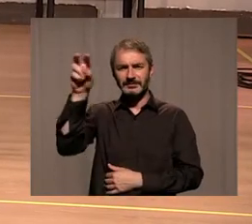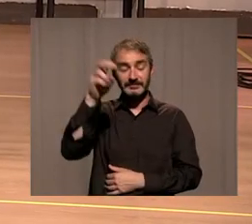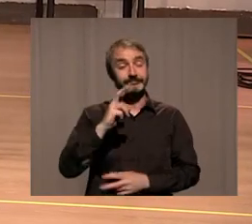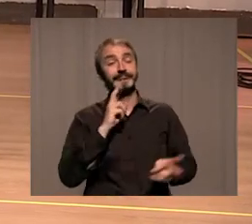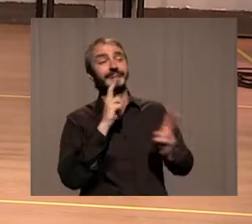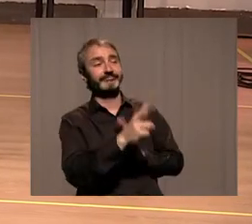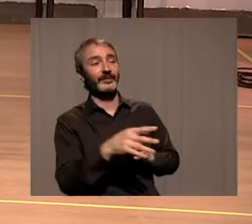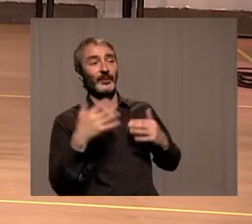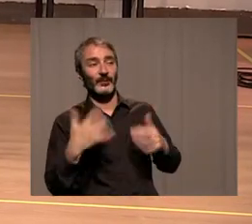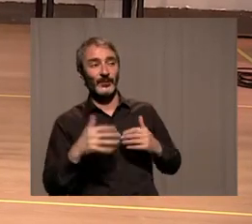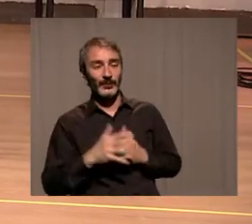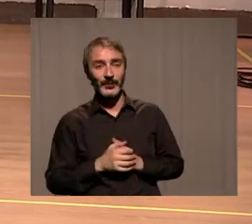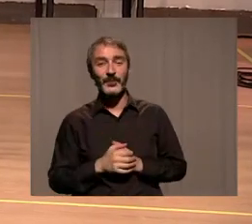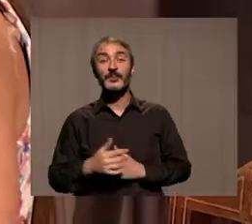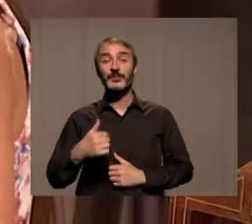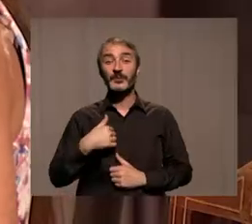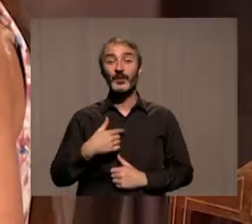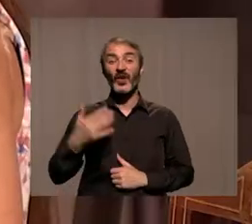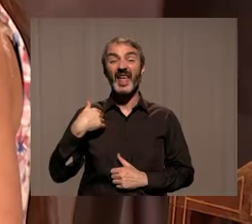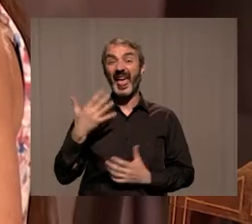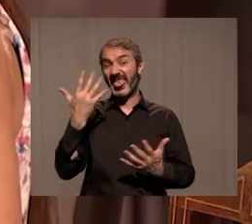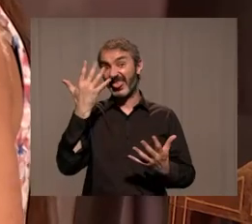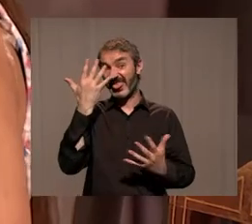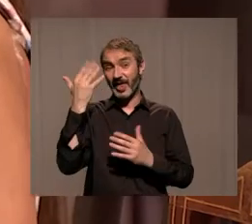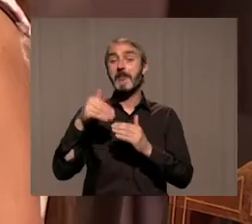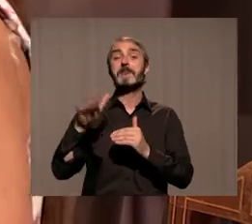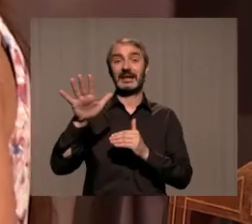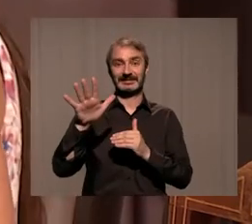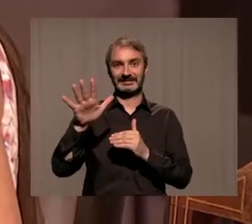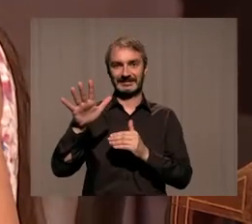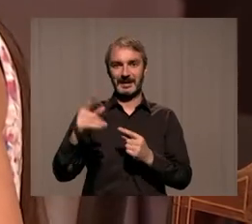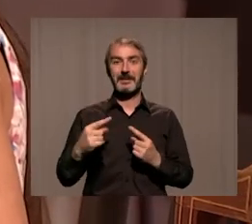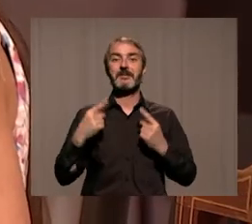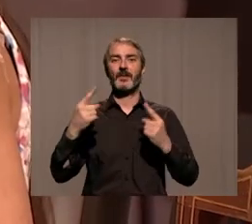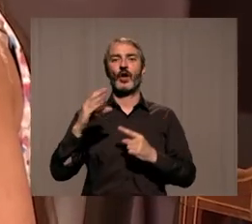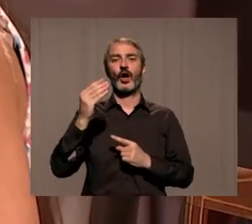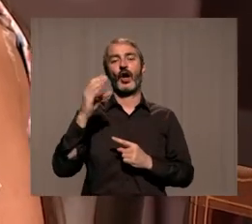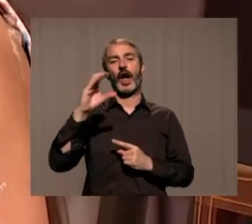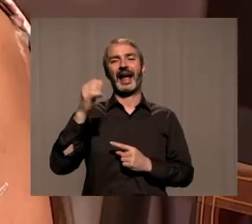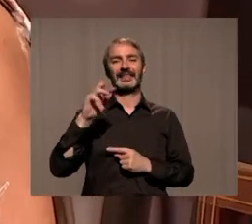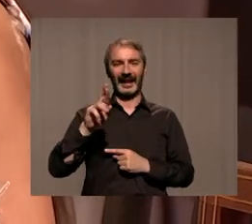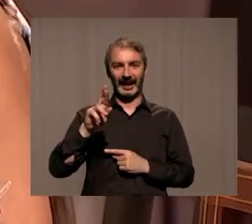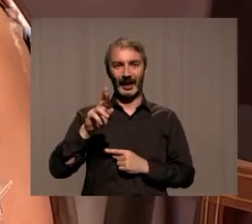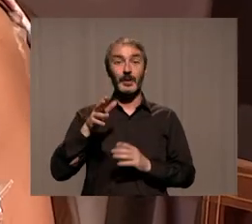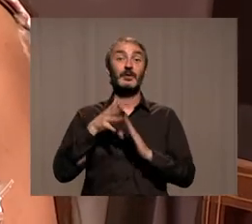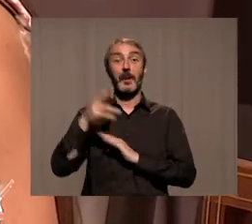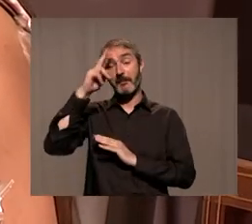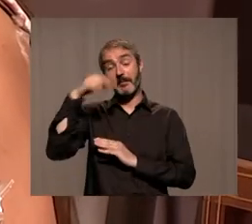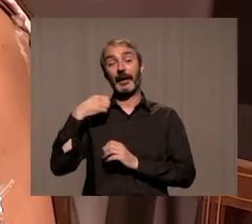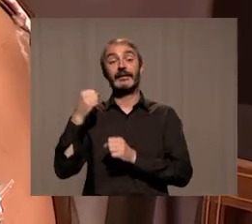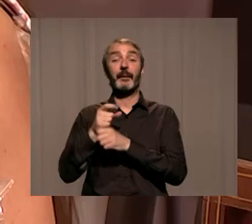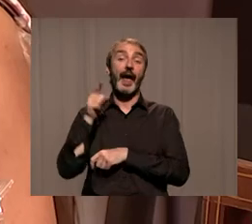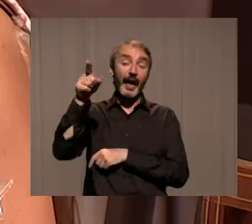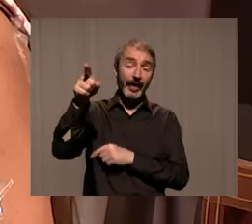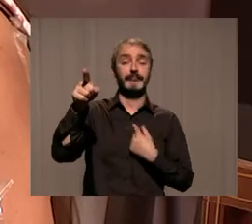realidad me mudé hace como más de 10 años. La primera vez fui a Qatar, por razones de que mi padre trabaja allí.